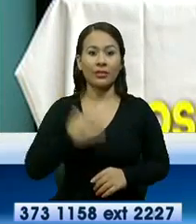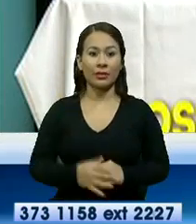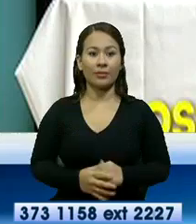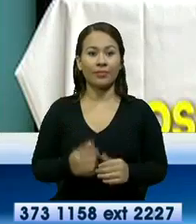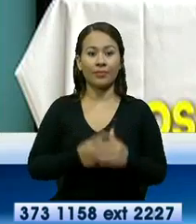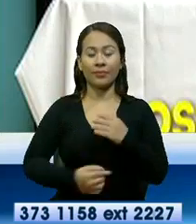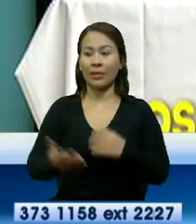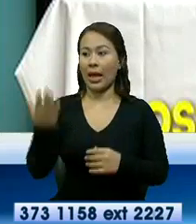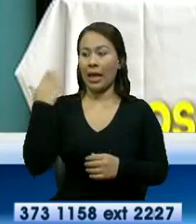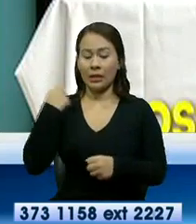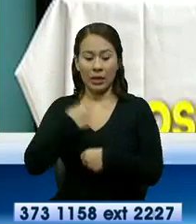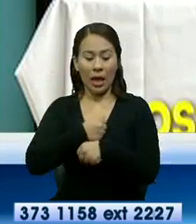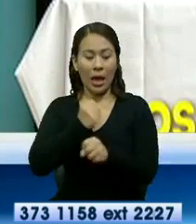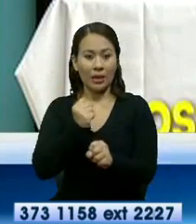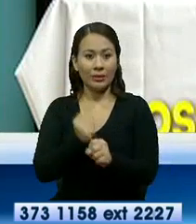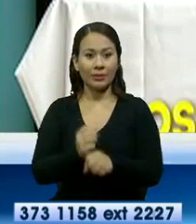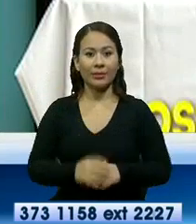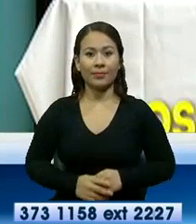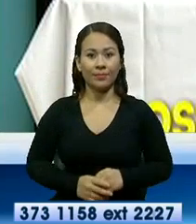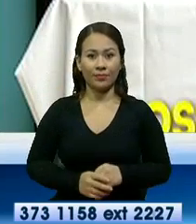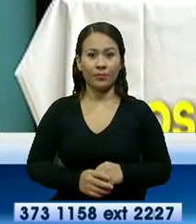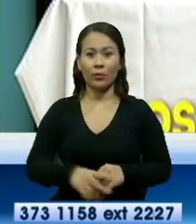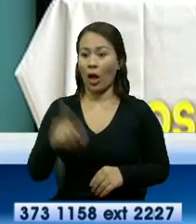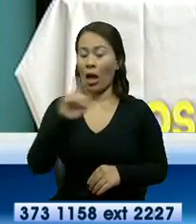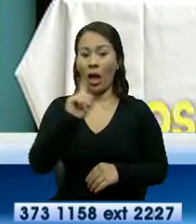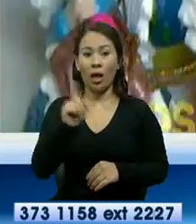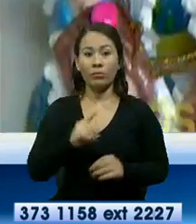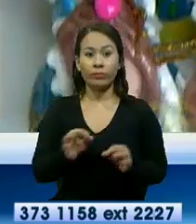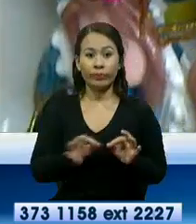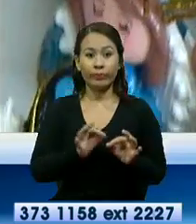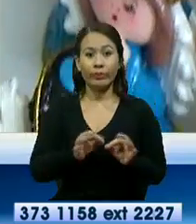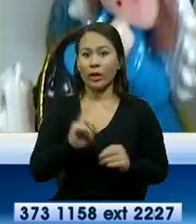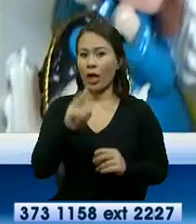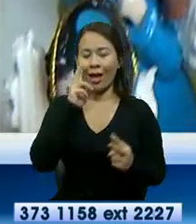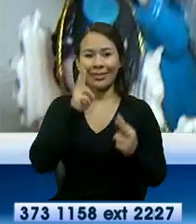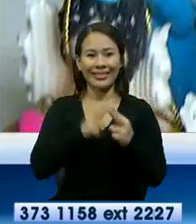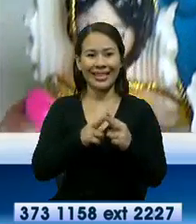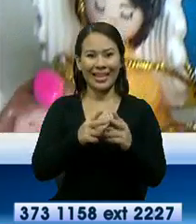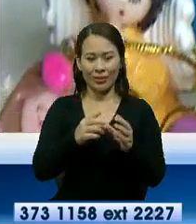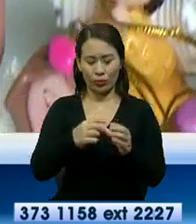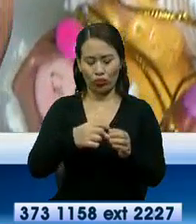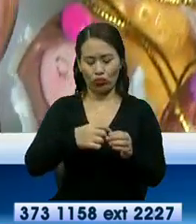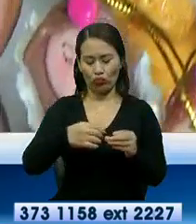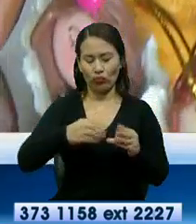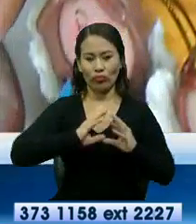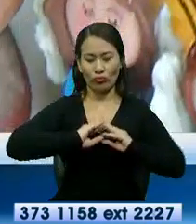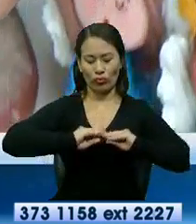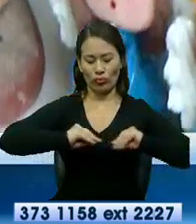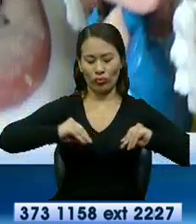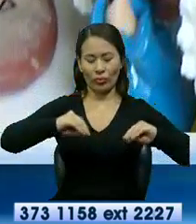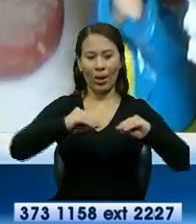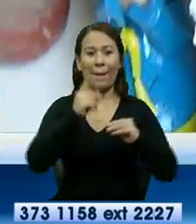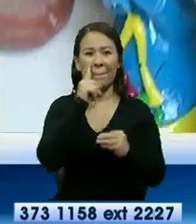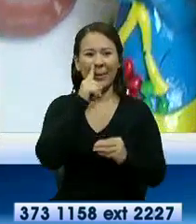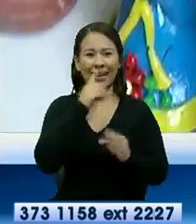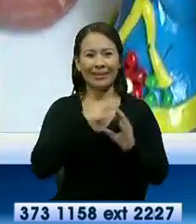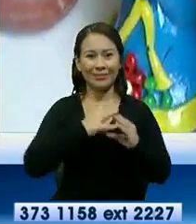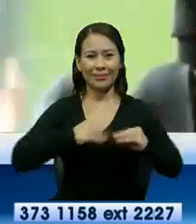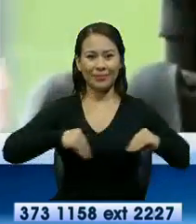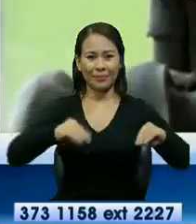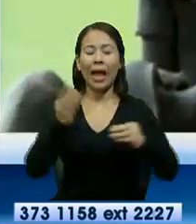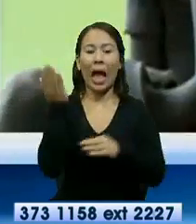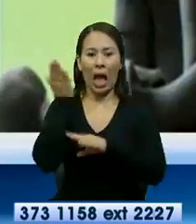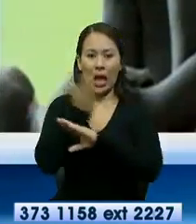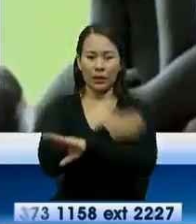elaboraba las no era las artesanías sio era las conocidas guaguas de pan que en esos años era